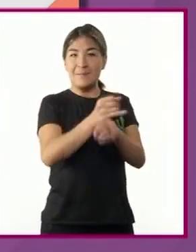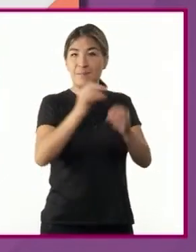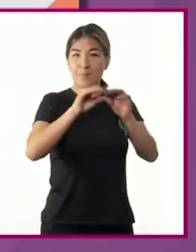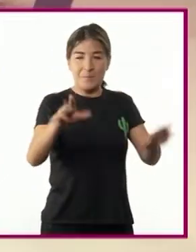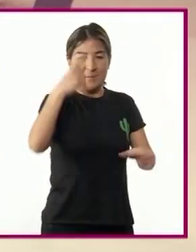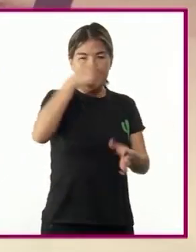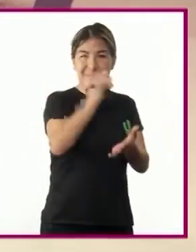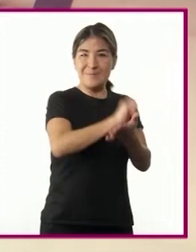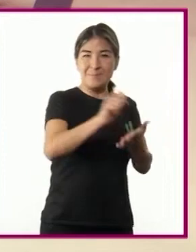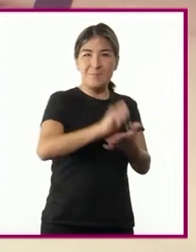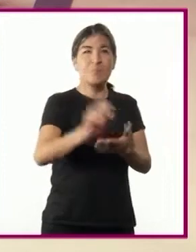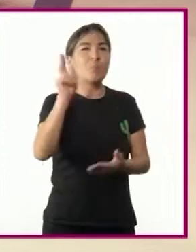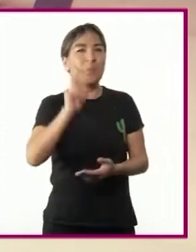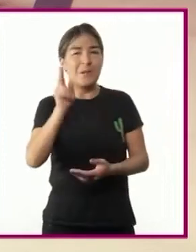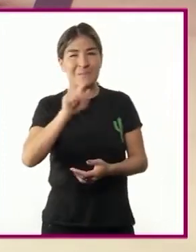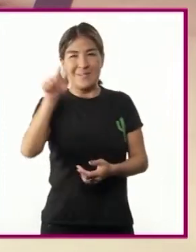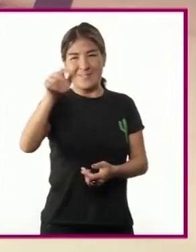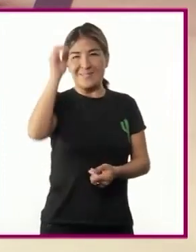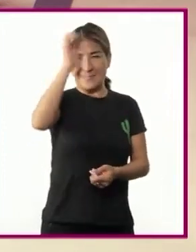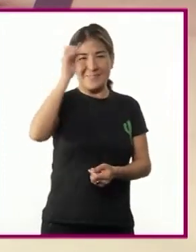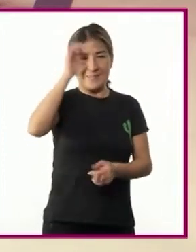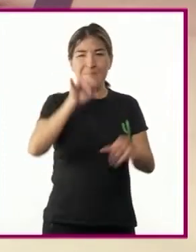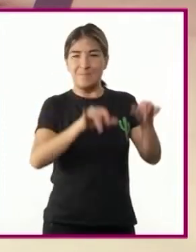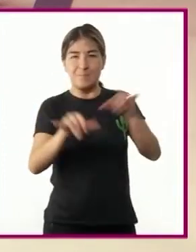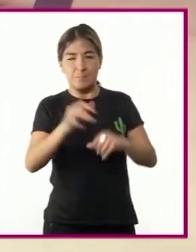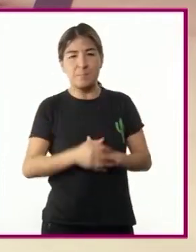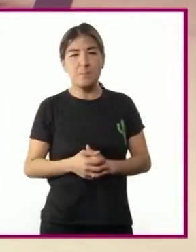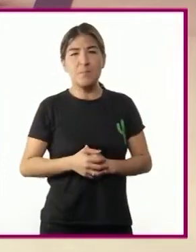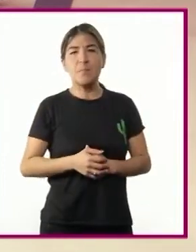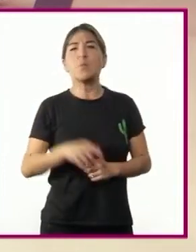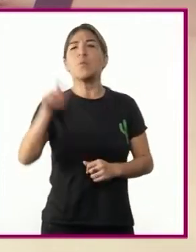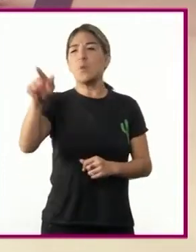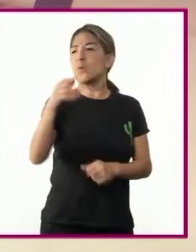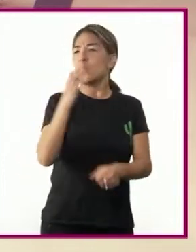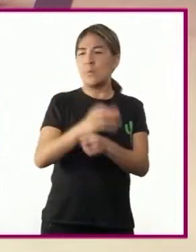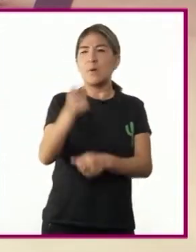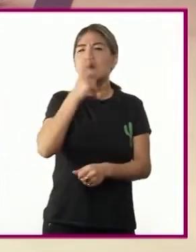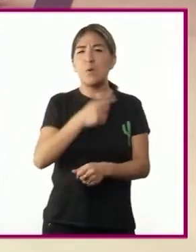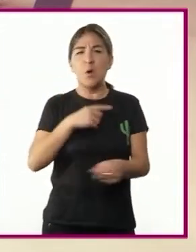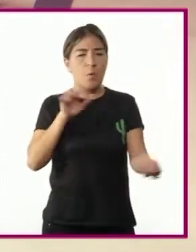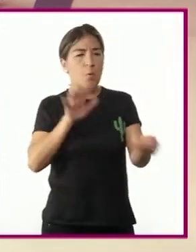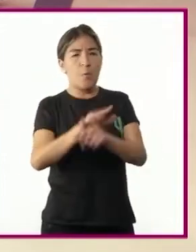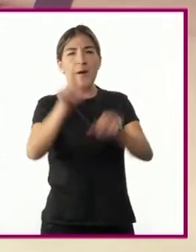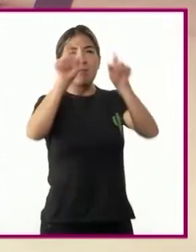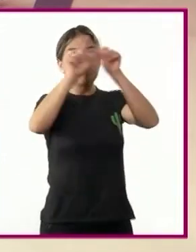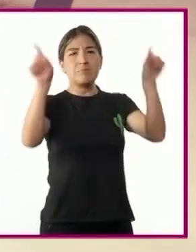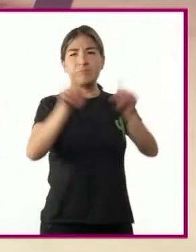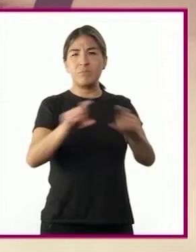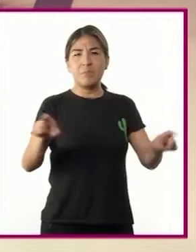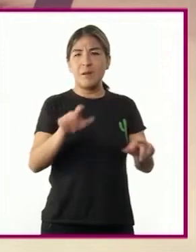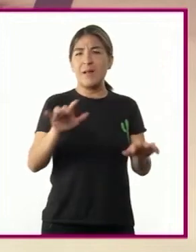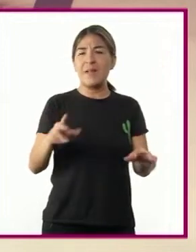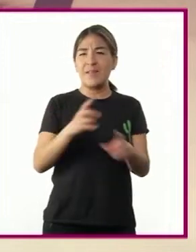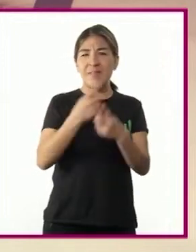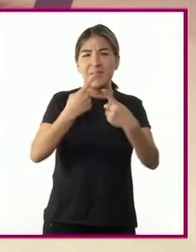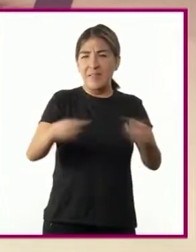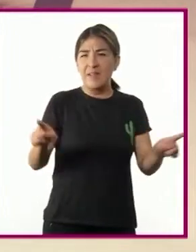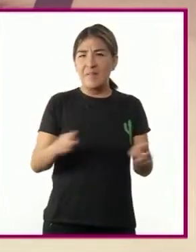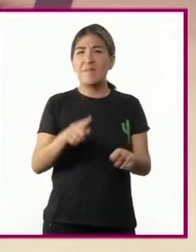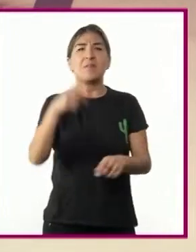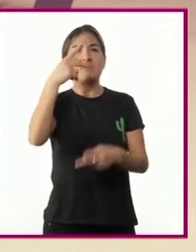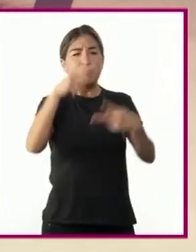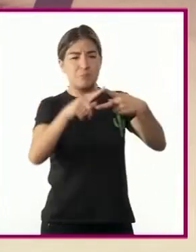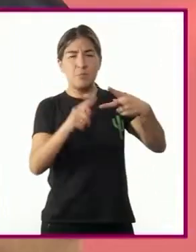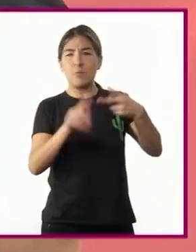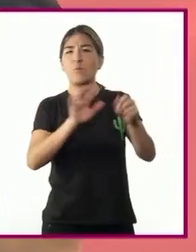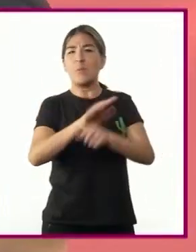del experimento que estaba redactando. ¿Me puedes decir qué diferencias se encuentran entre las dos maneras?